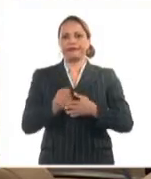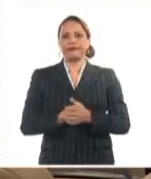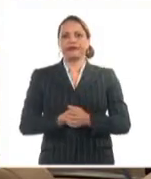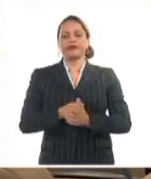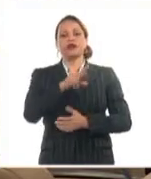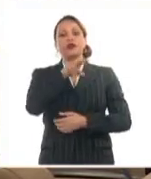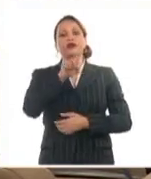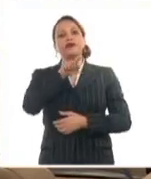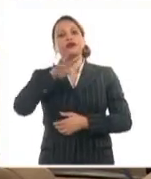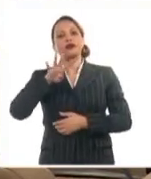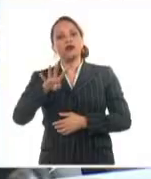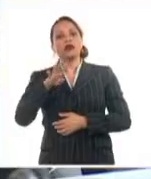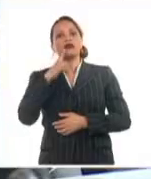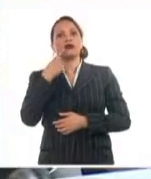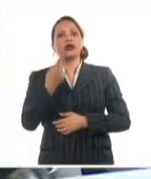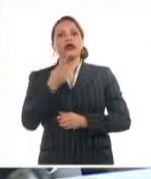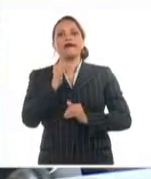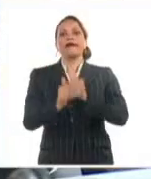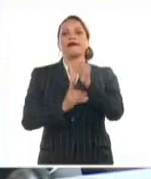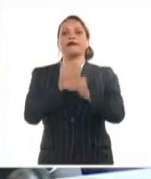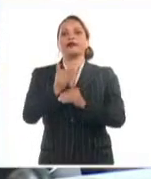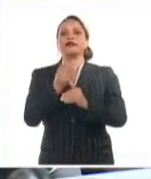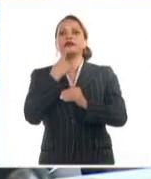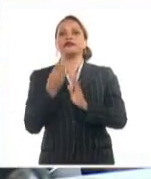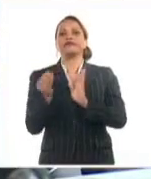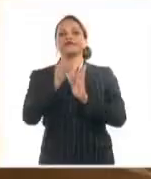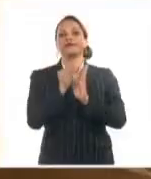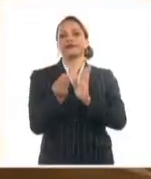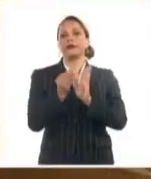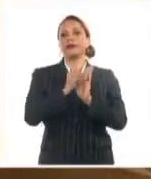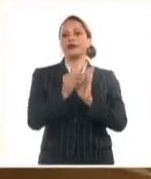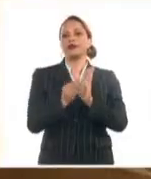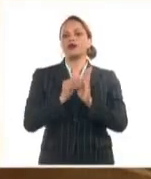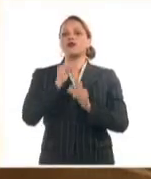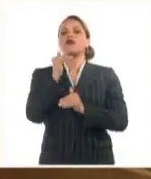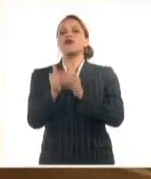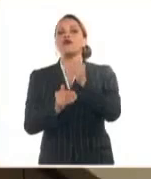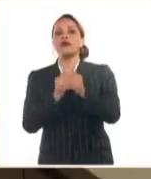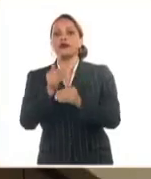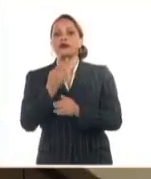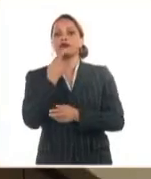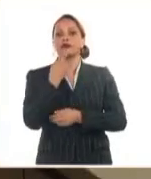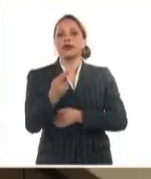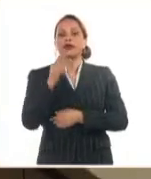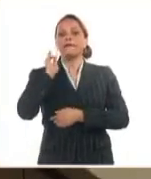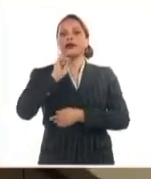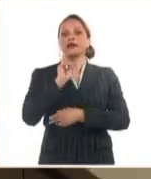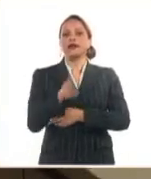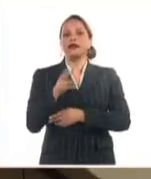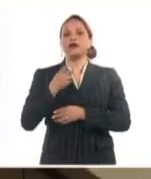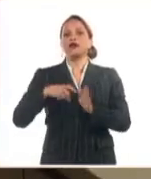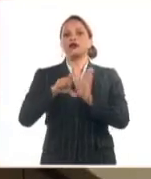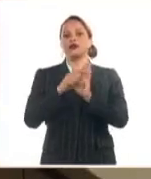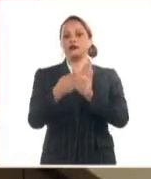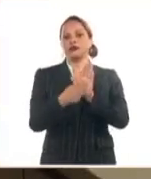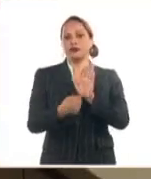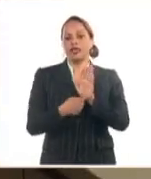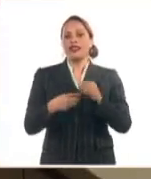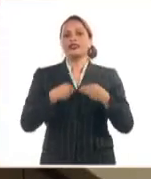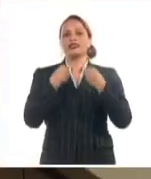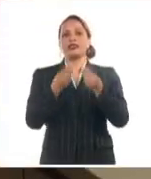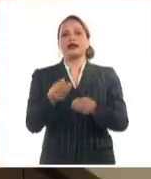entonces avanzar en la implementación de un proceso que responde al mandato constitucional en función de otorgar al municipio